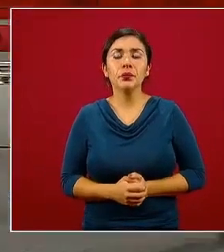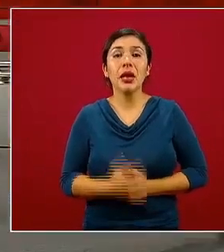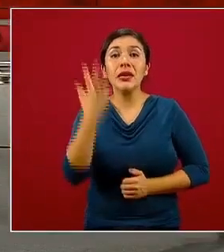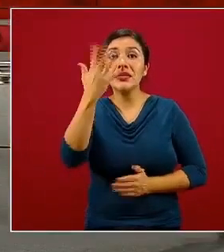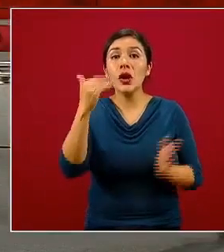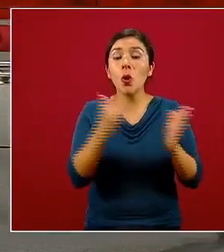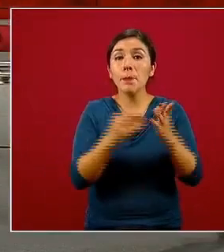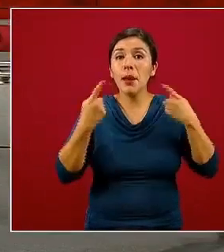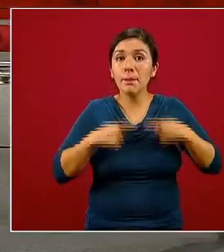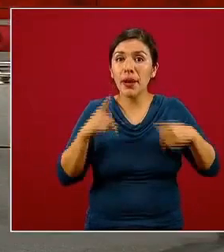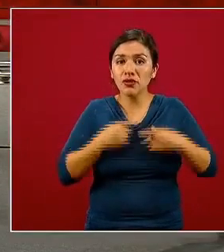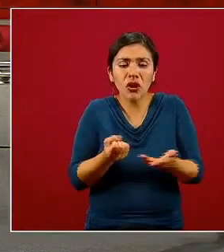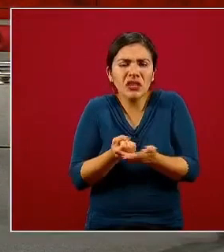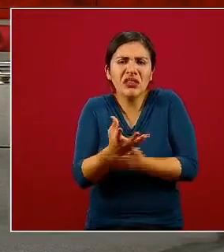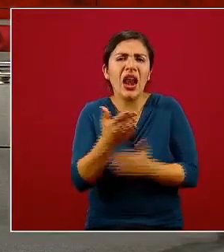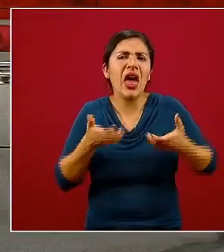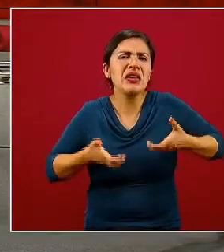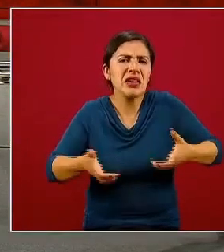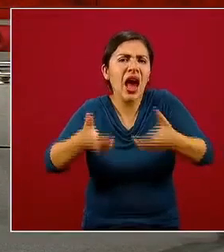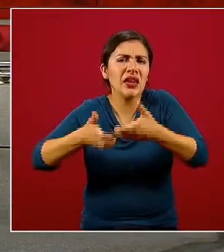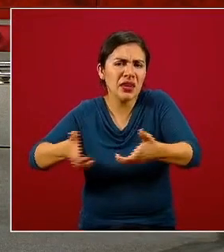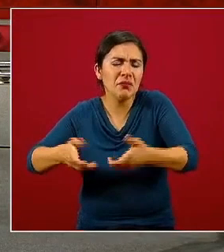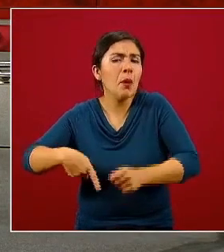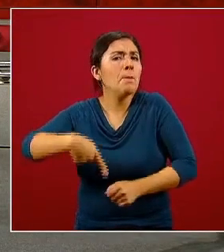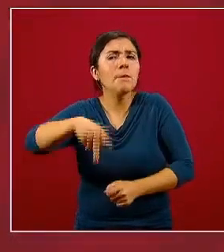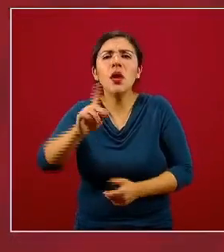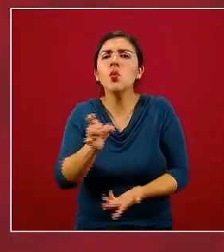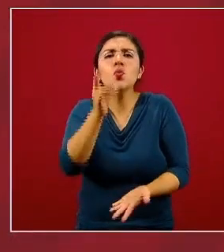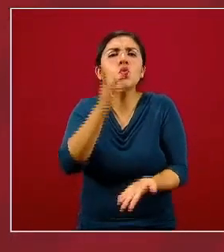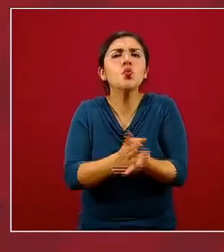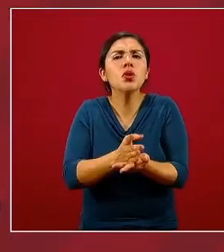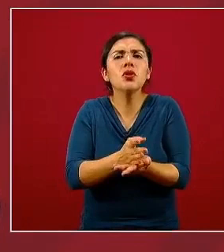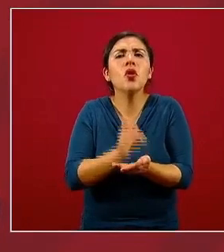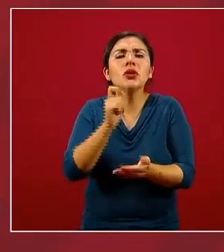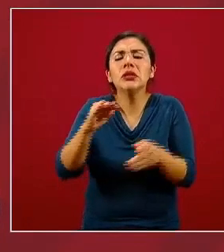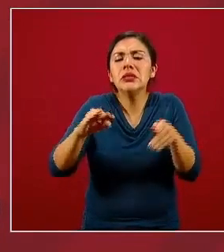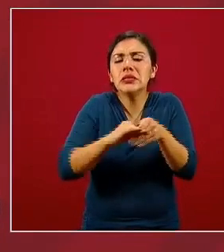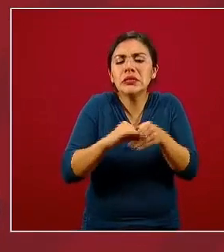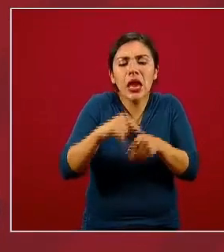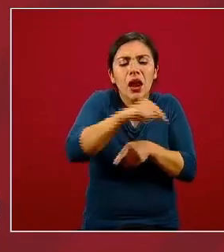5,000 personas salgan a la calle, pero solo salgan en la proximidad,